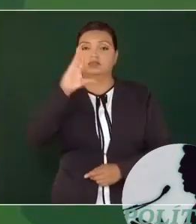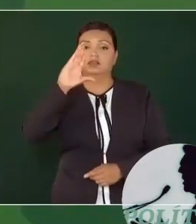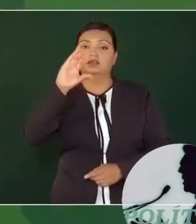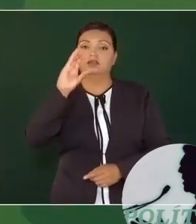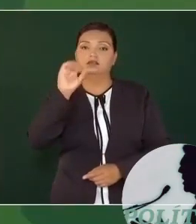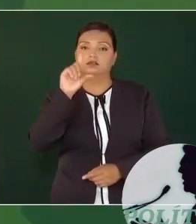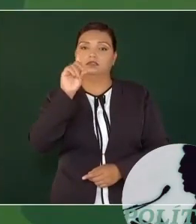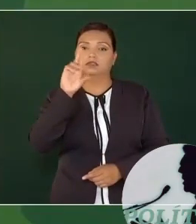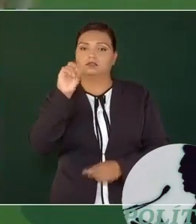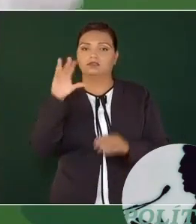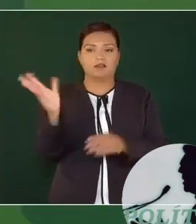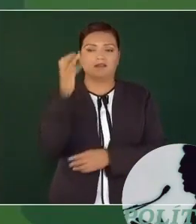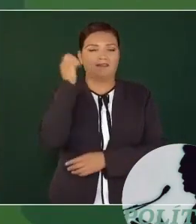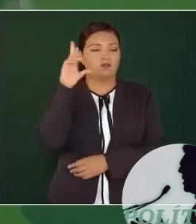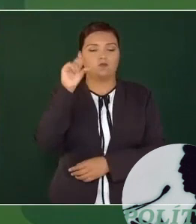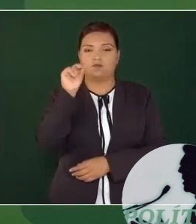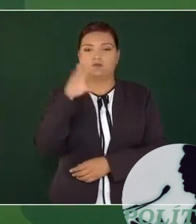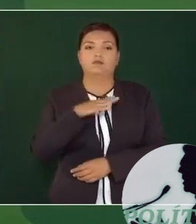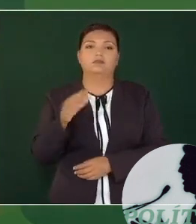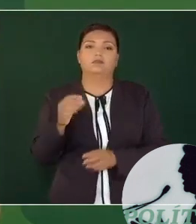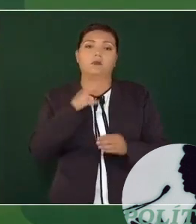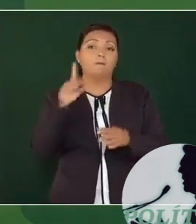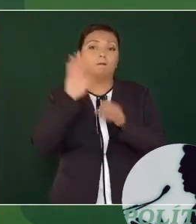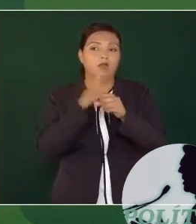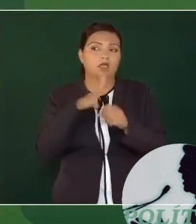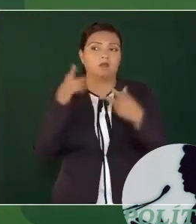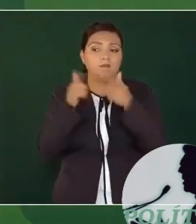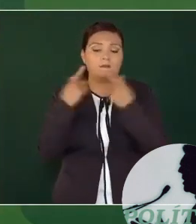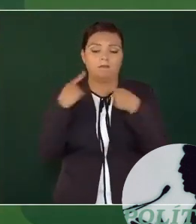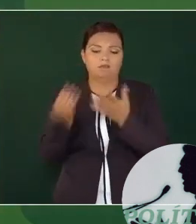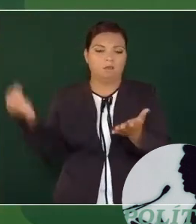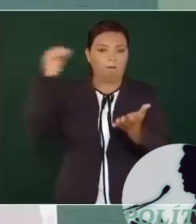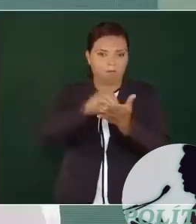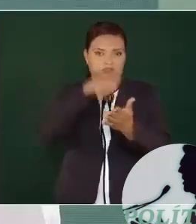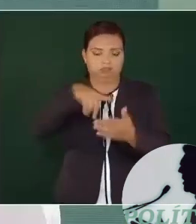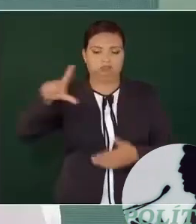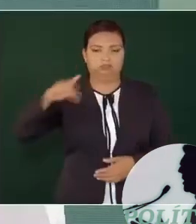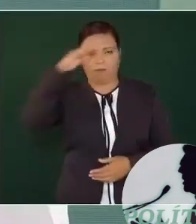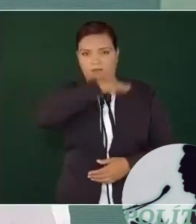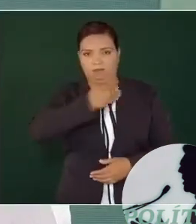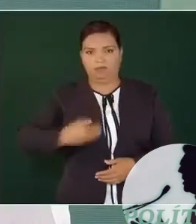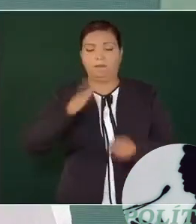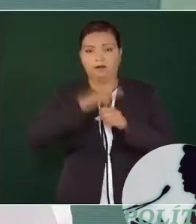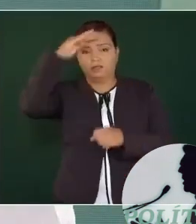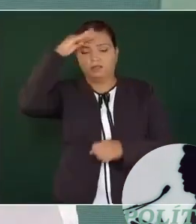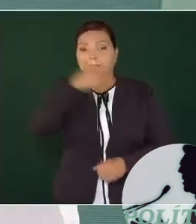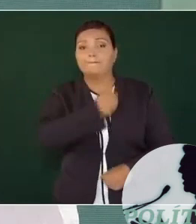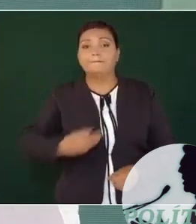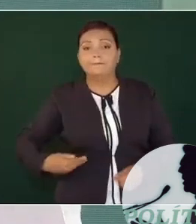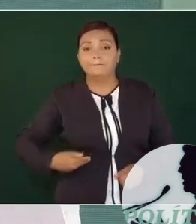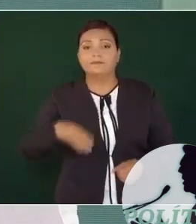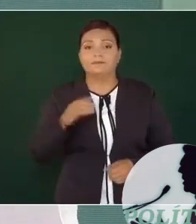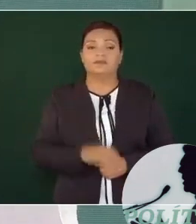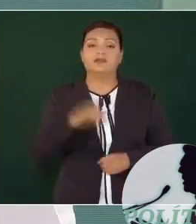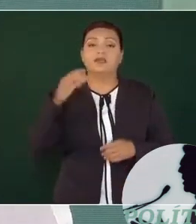ganó y la oligarquía lo impuso, pues este señor estaba de presidente de la Comisión